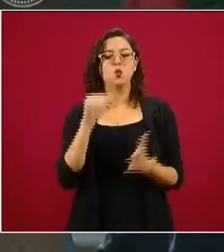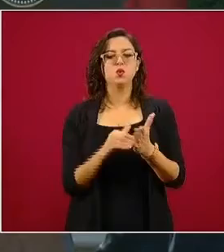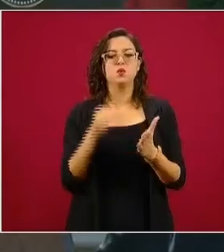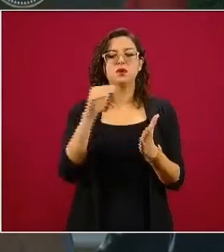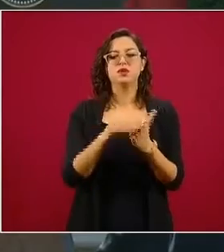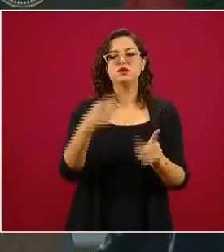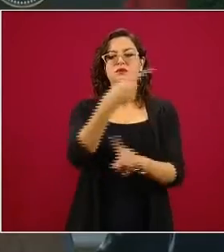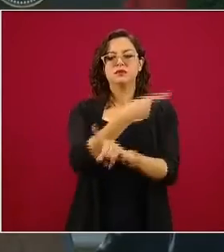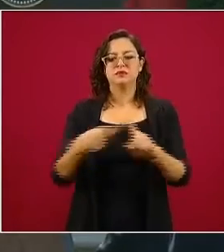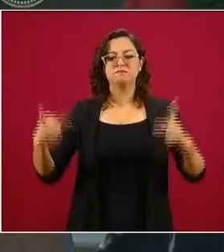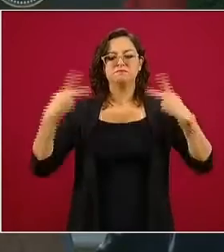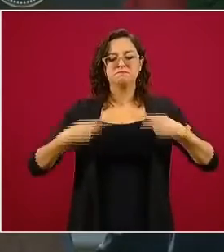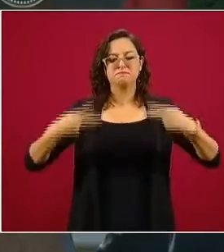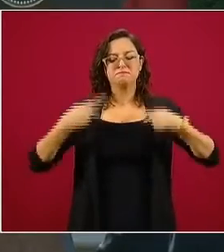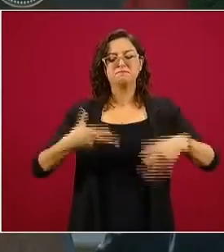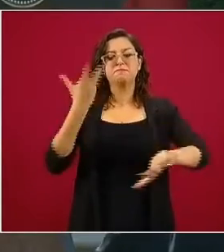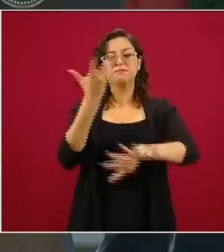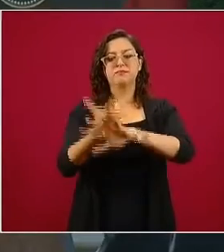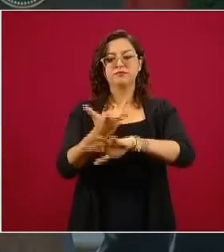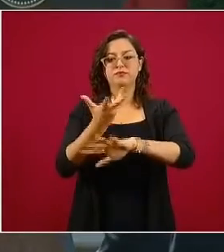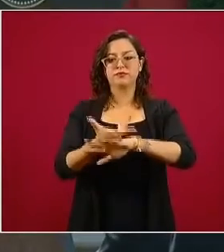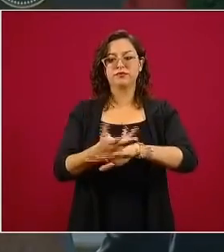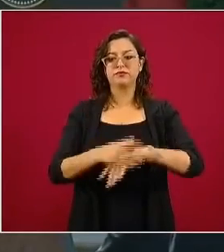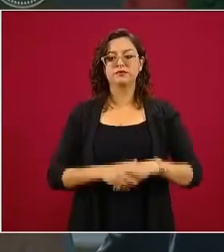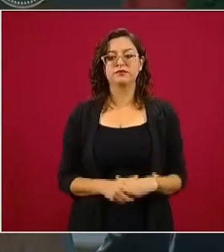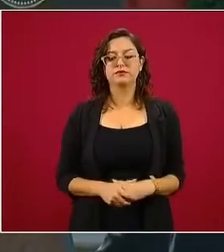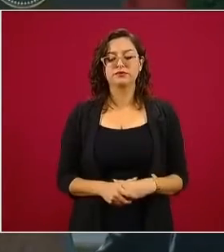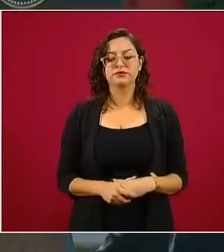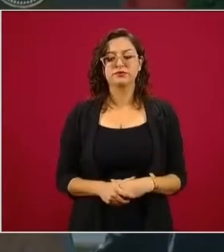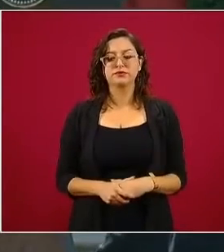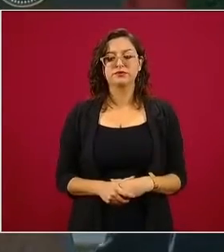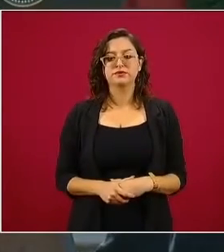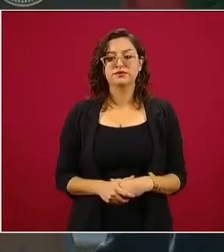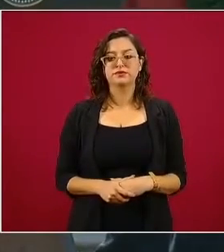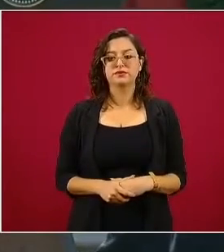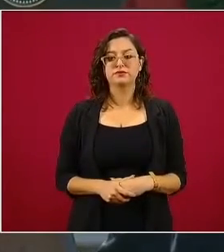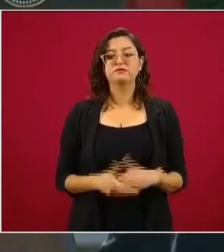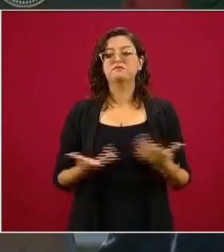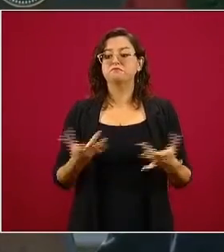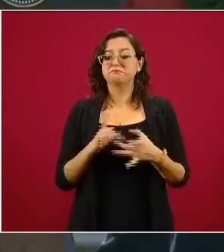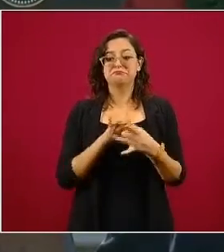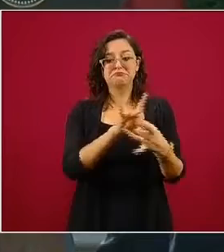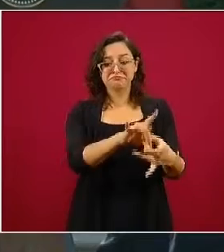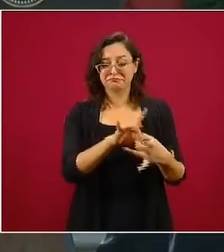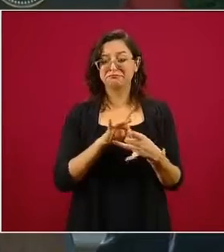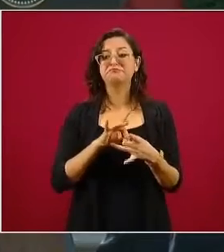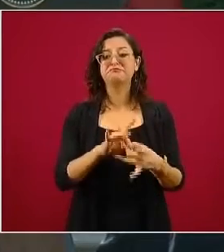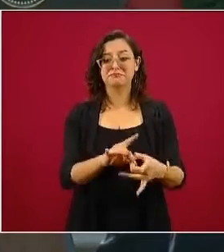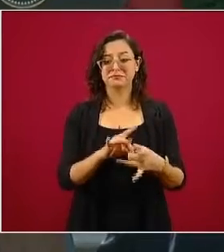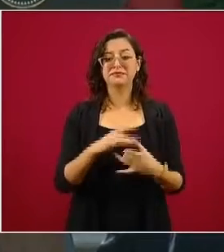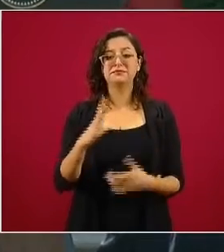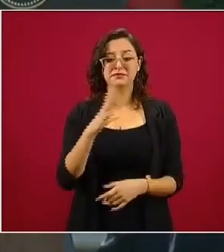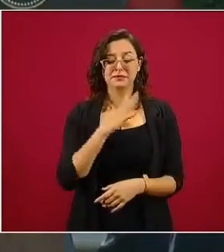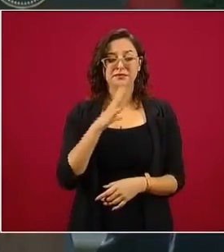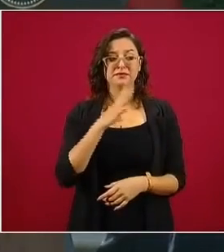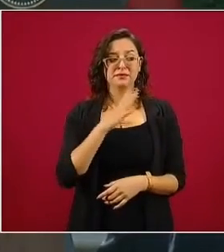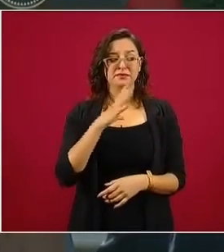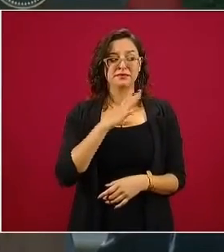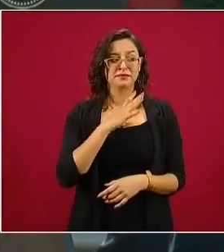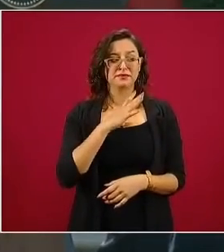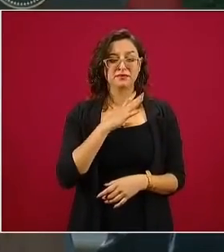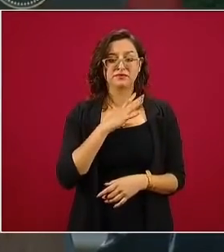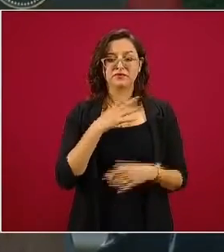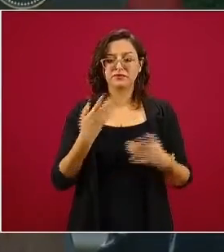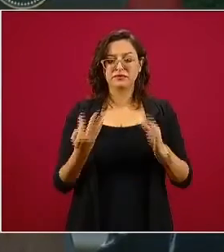1,5 millones de estadounidenses, de modo que estamos unidos más que por